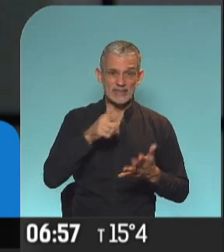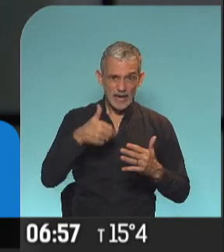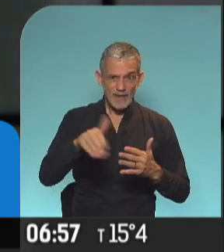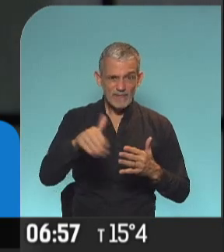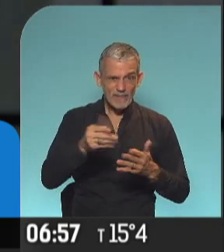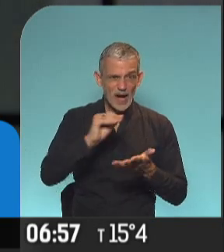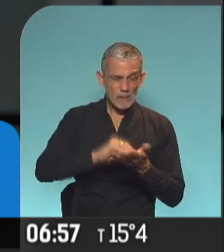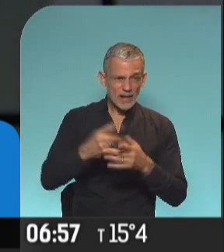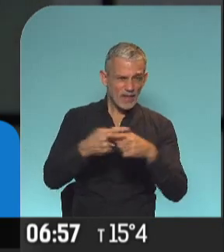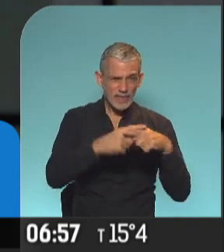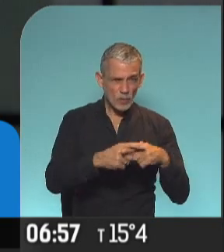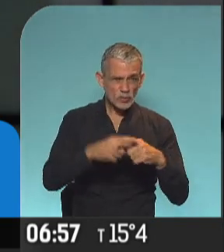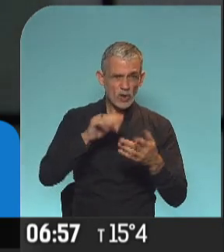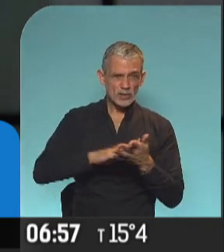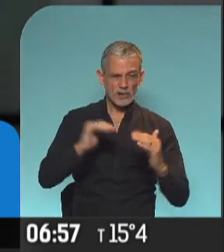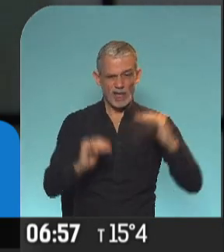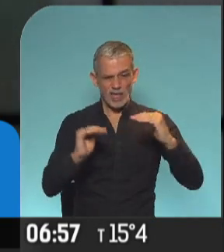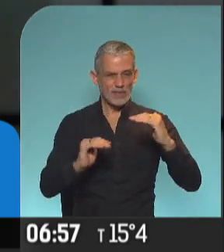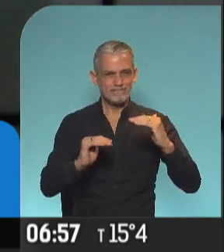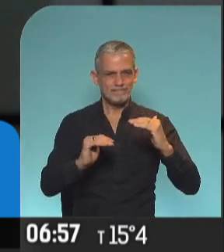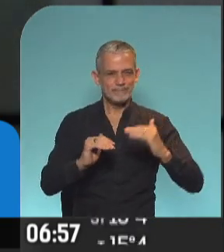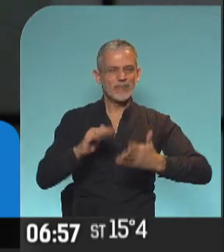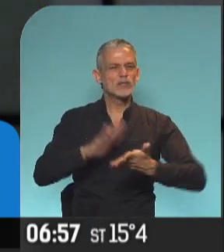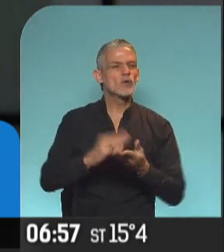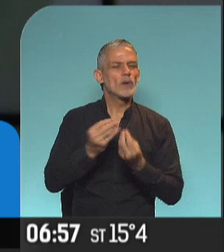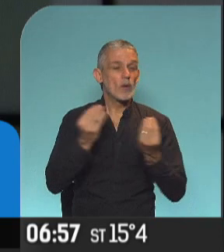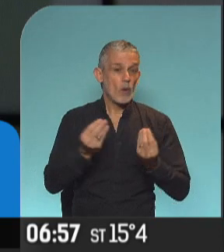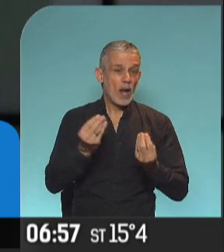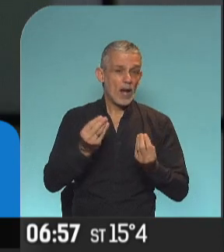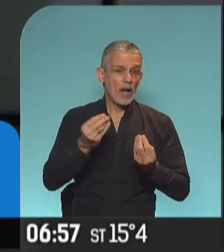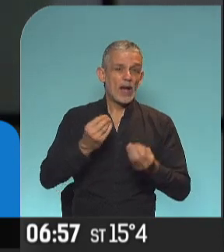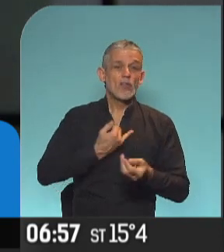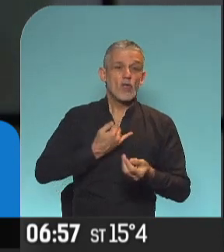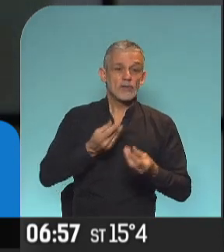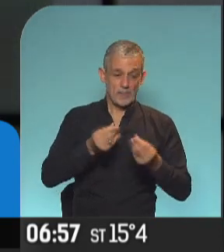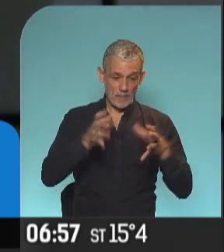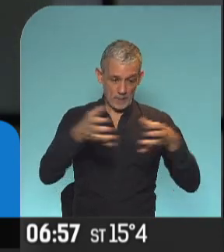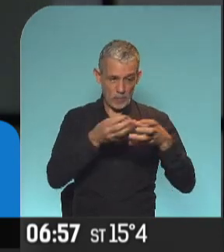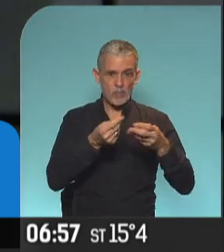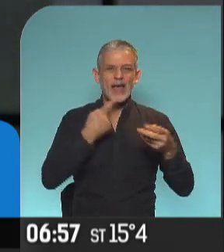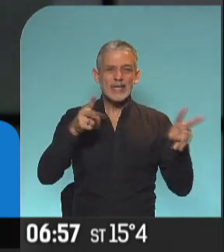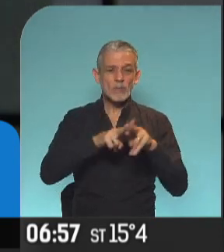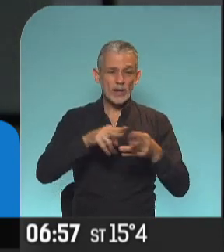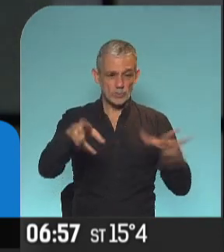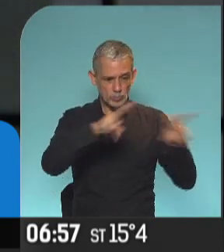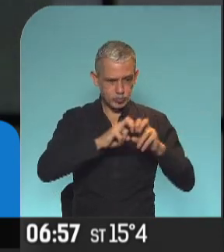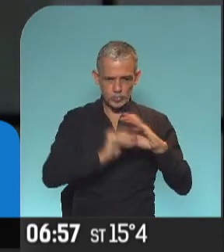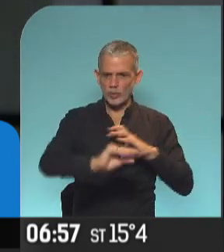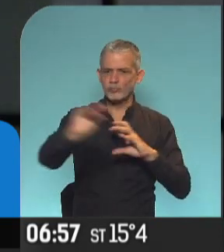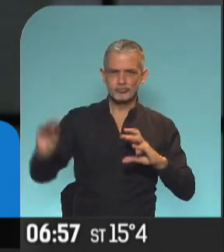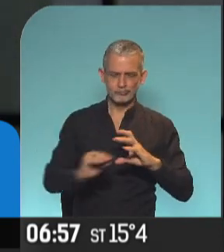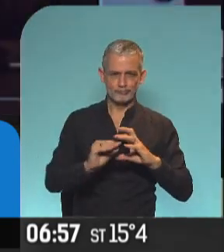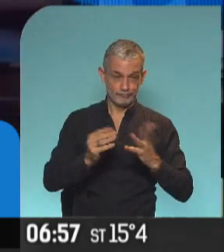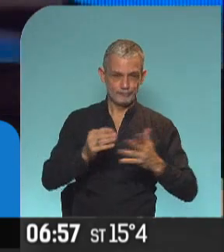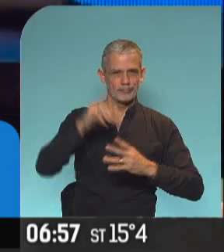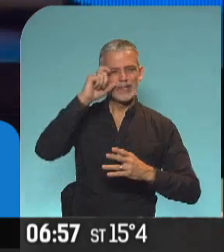empiece a discutir estas desigualdades en el marco de la distribución de impuestos y la coparticipación federal. Sumamos a Néstor